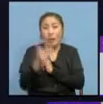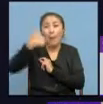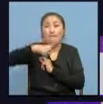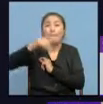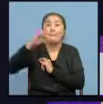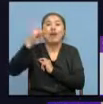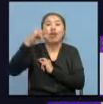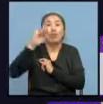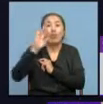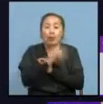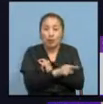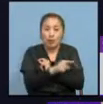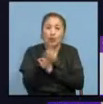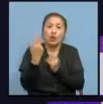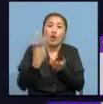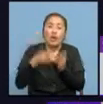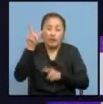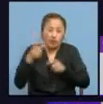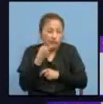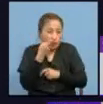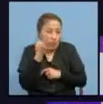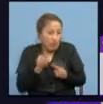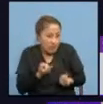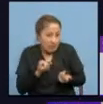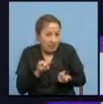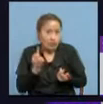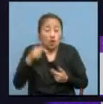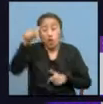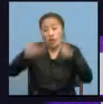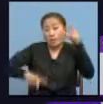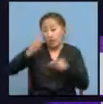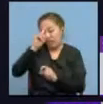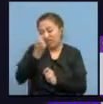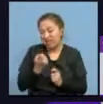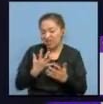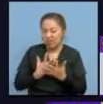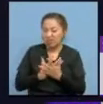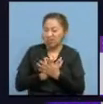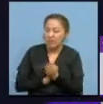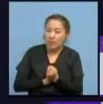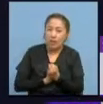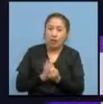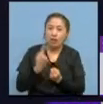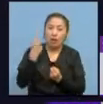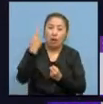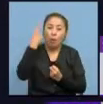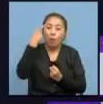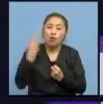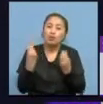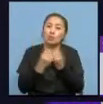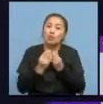intuición de la gente. Hoy la gente está como muy triste, amargada. Prácticamente muchos